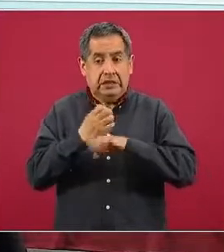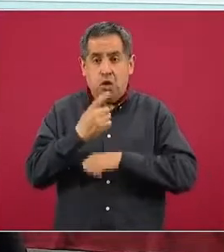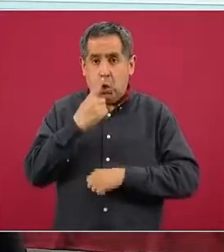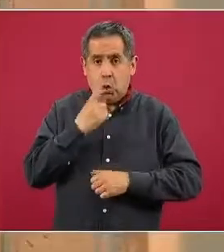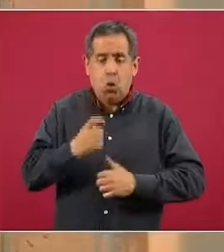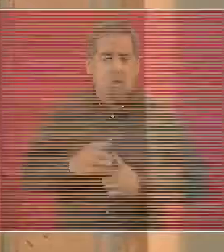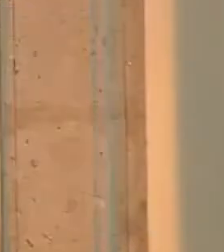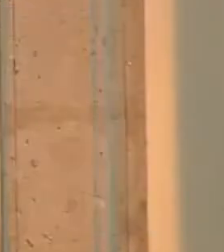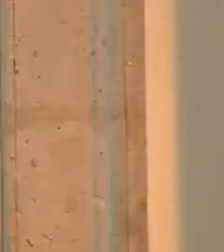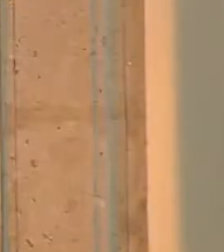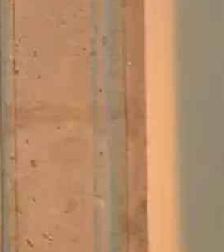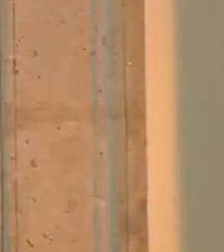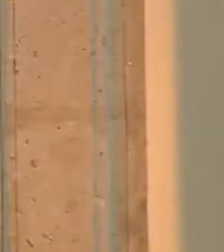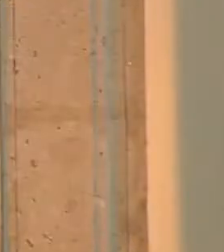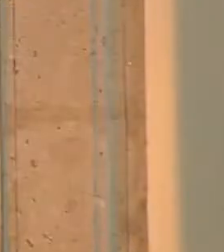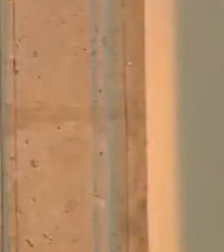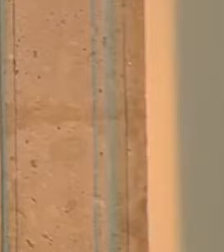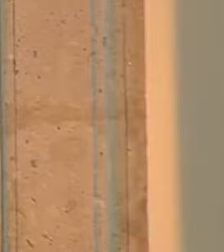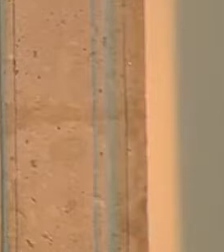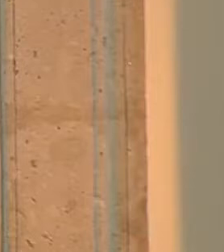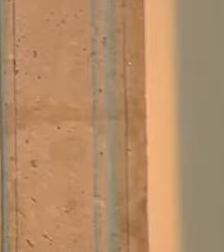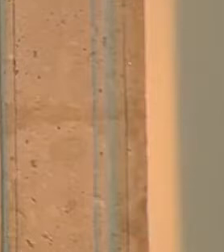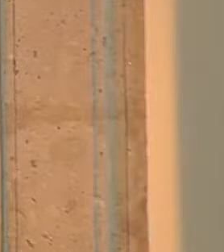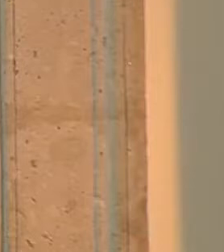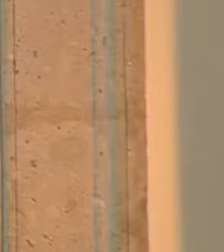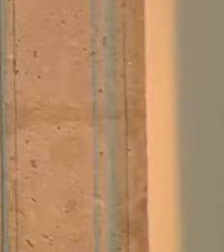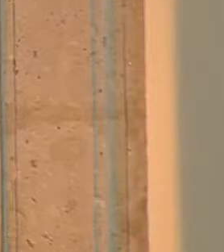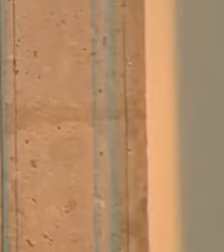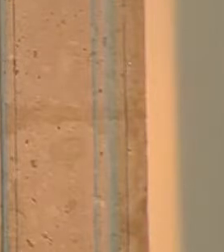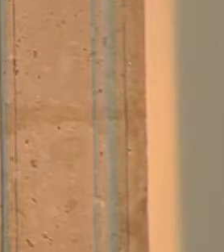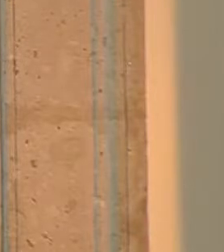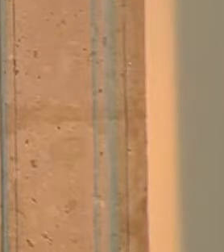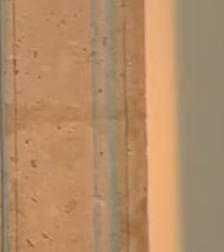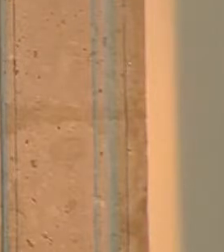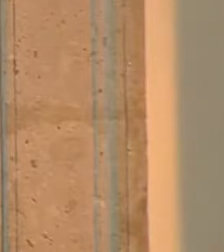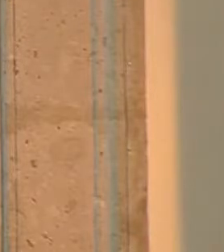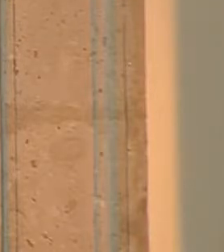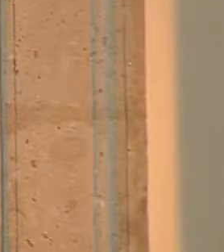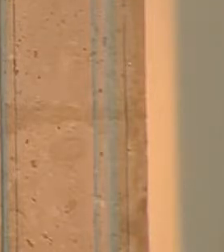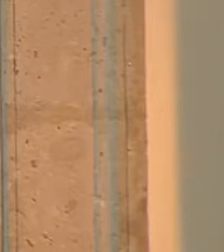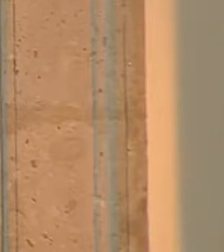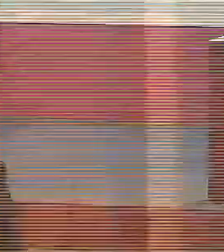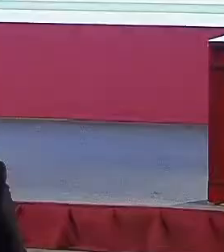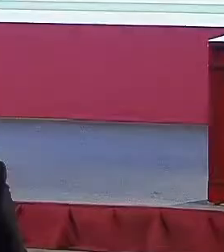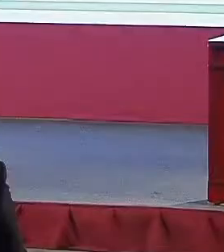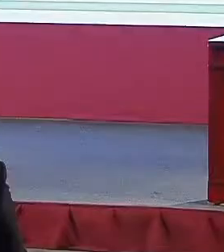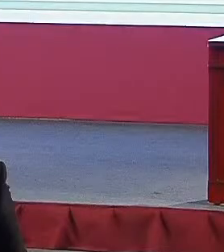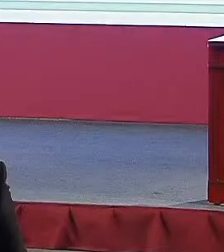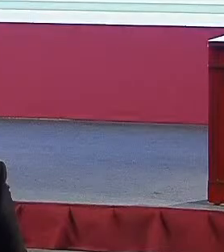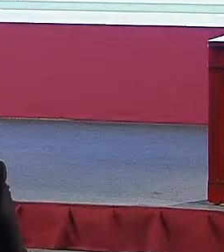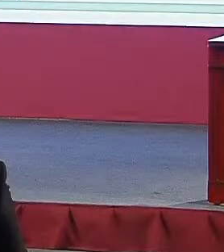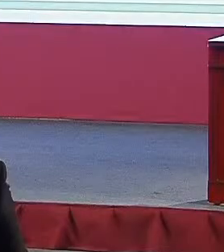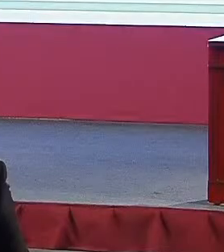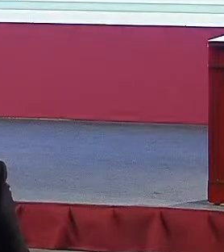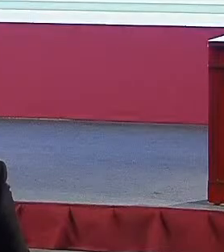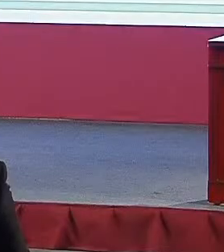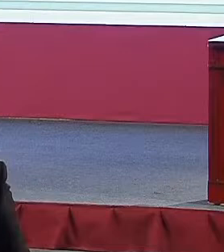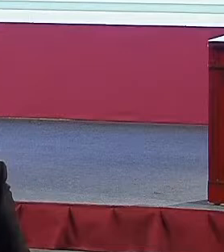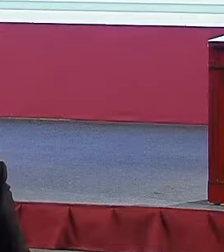rojo, 17 en naranja, 14 en amarillo y una en verde.